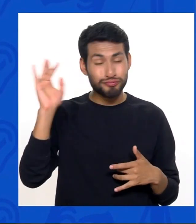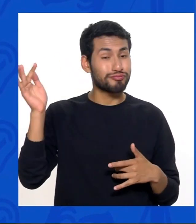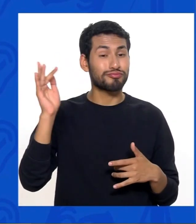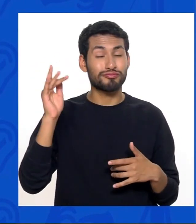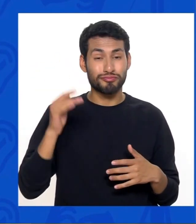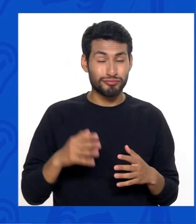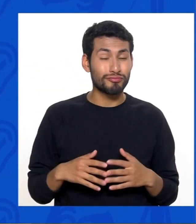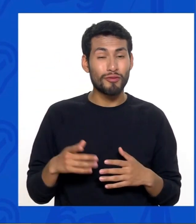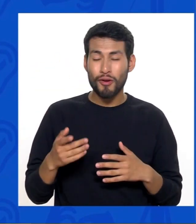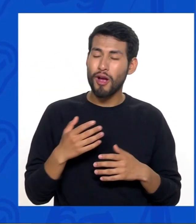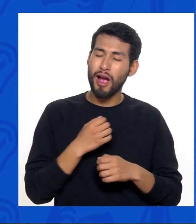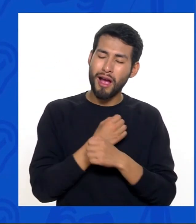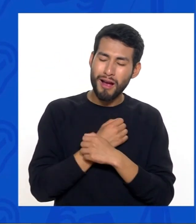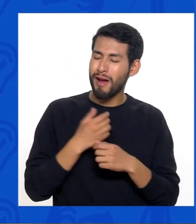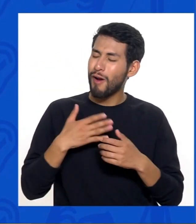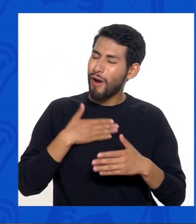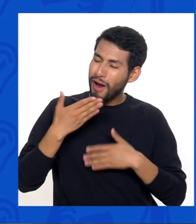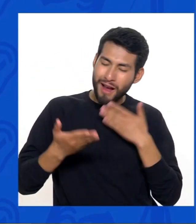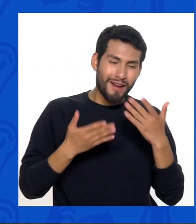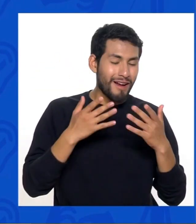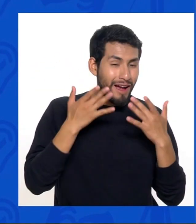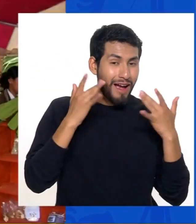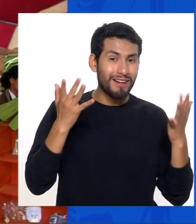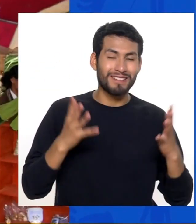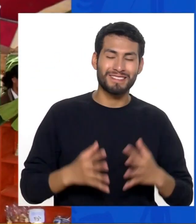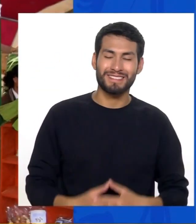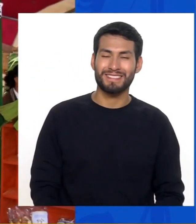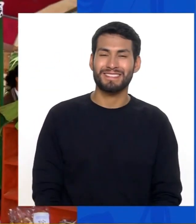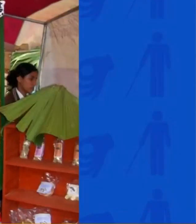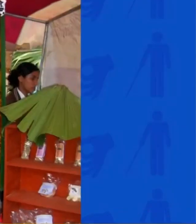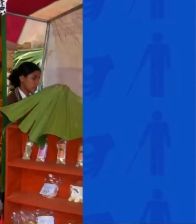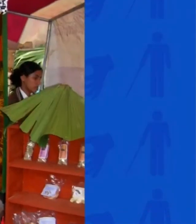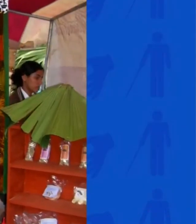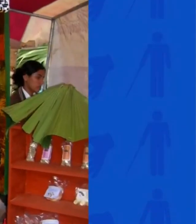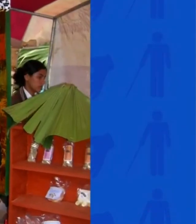muy inteligente, carismática.